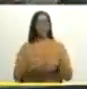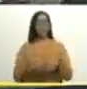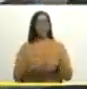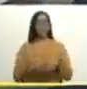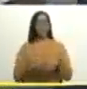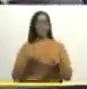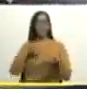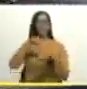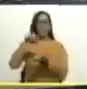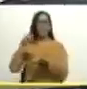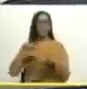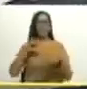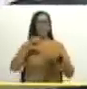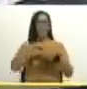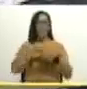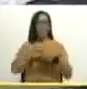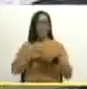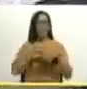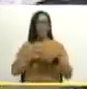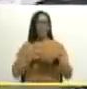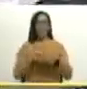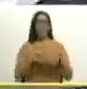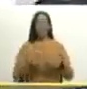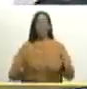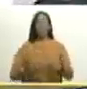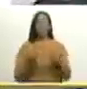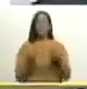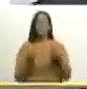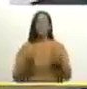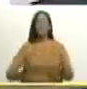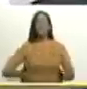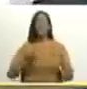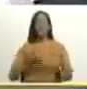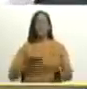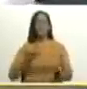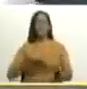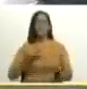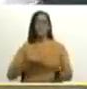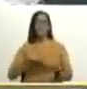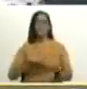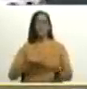Del mercado interno, muy importante.